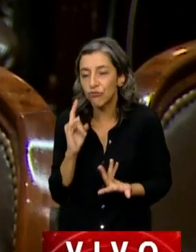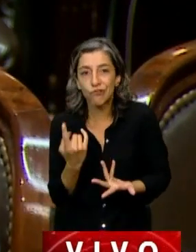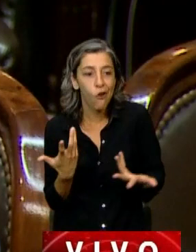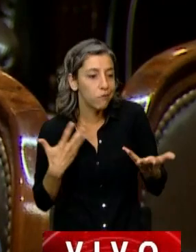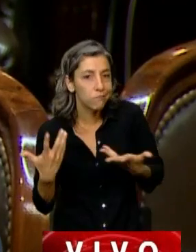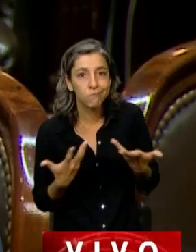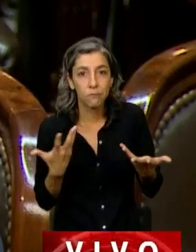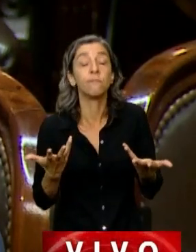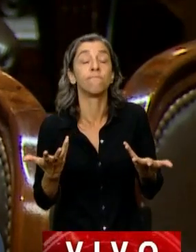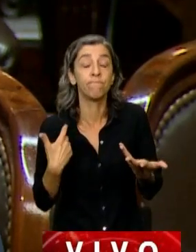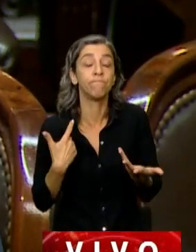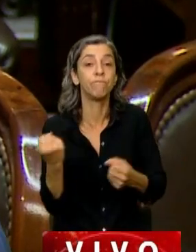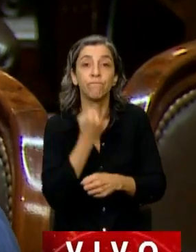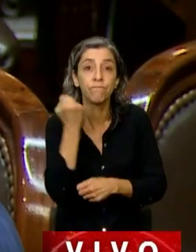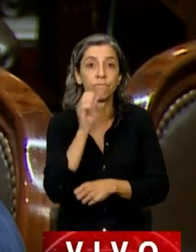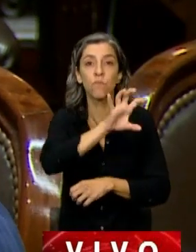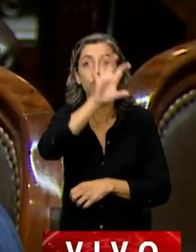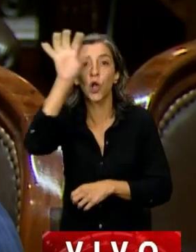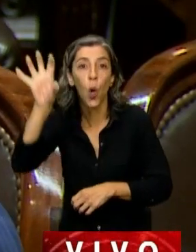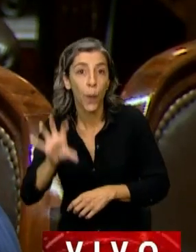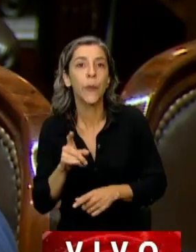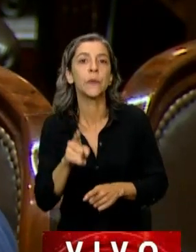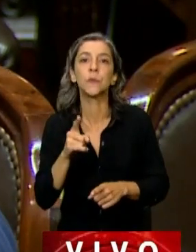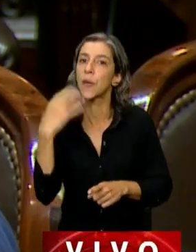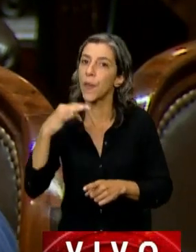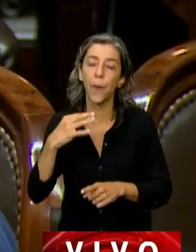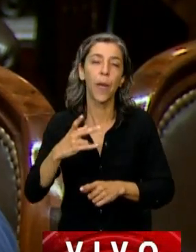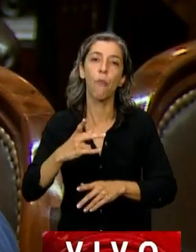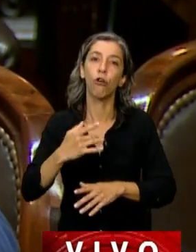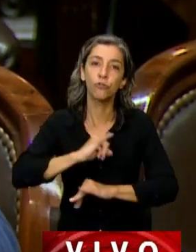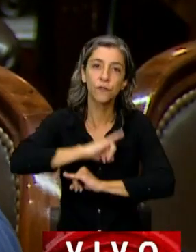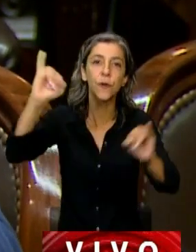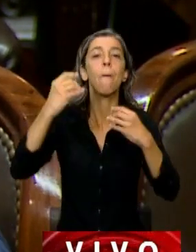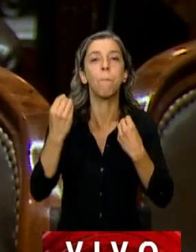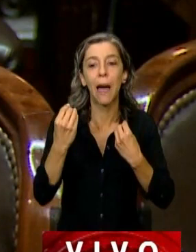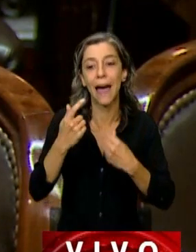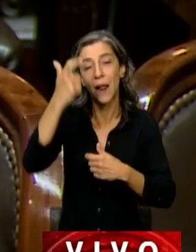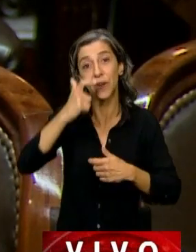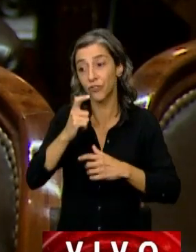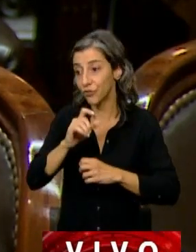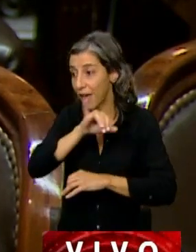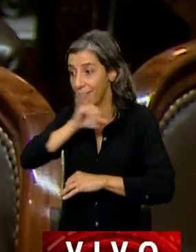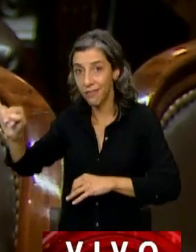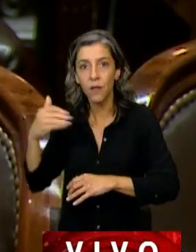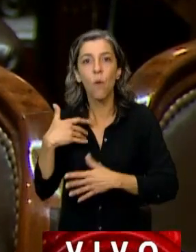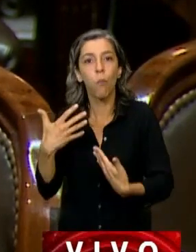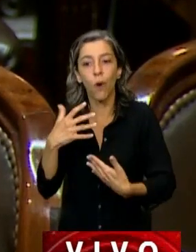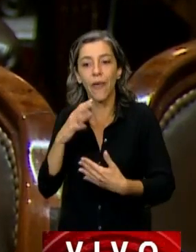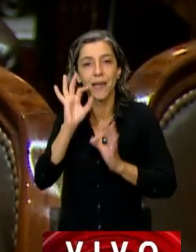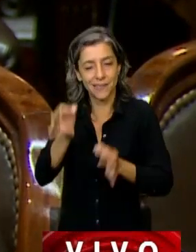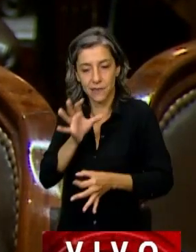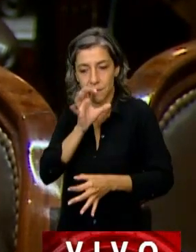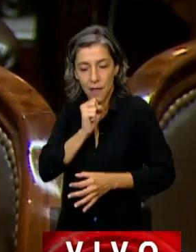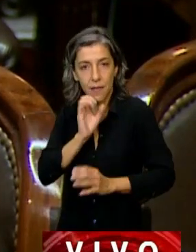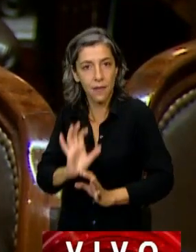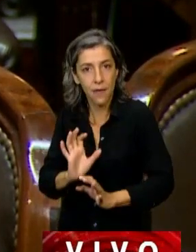a que se plantee la reserva de identidad en el expediente para que puedan hacer su trabajo y puedan estar tranquilos cuando